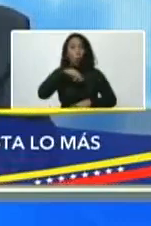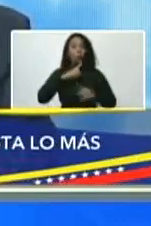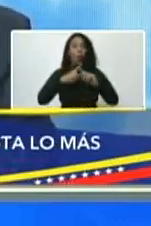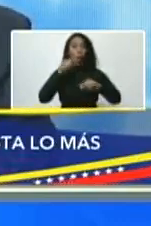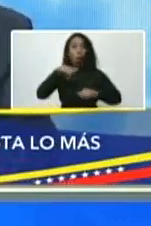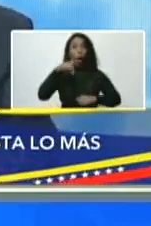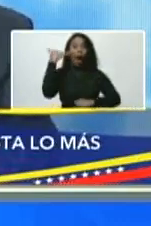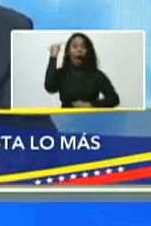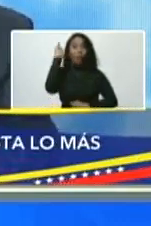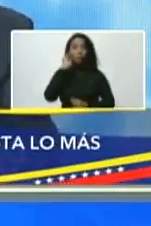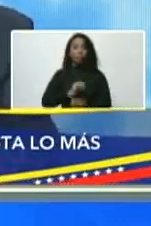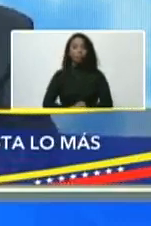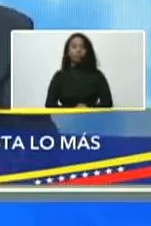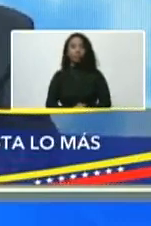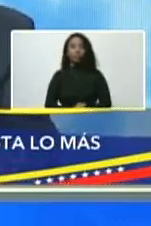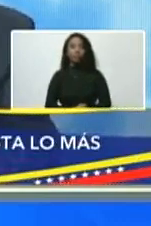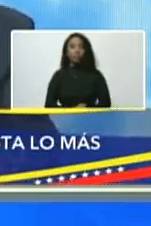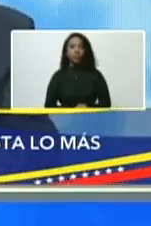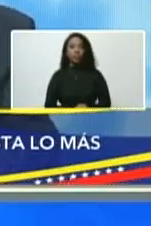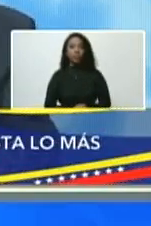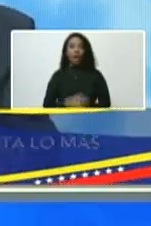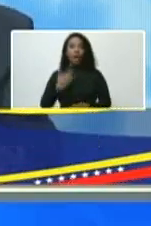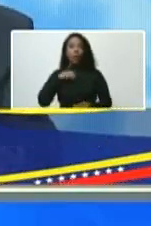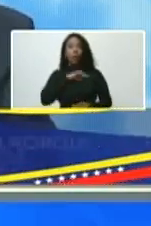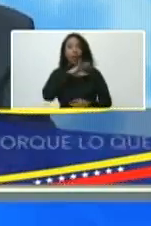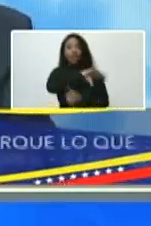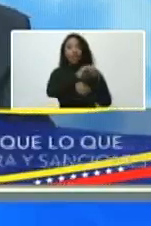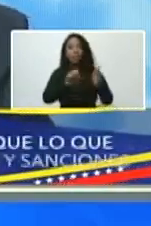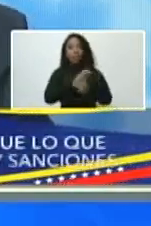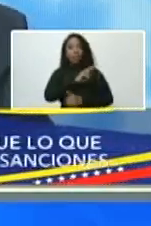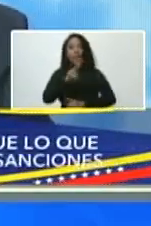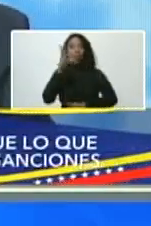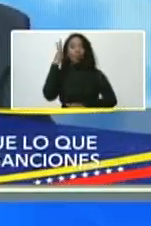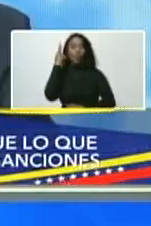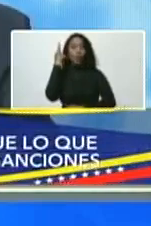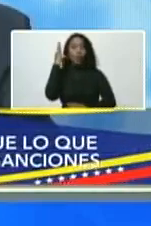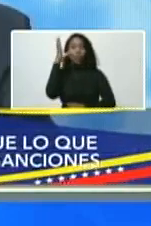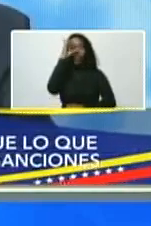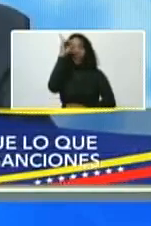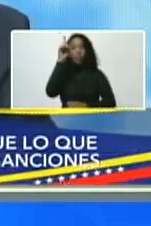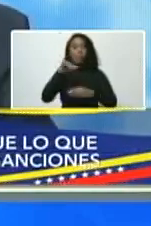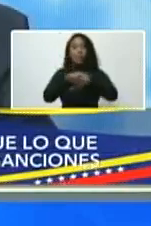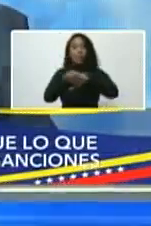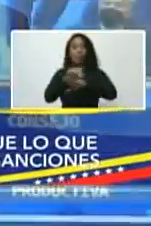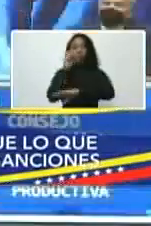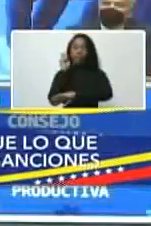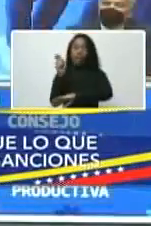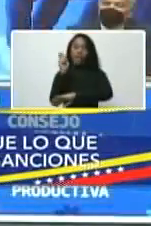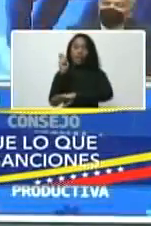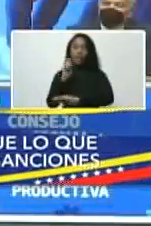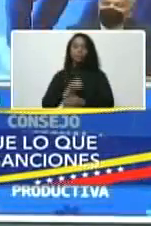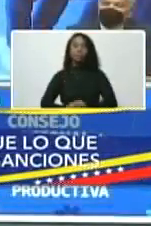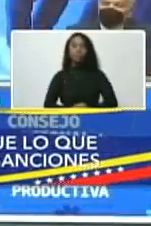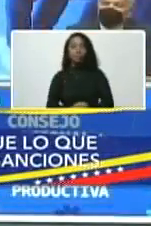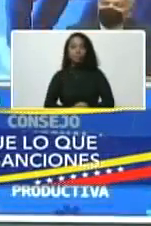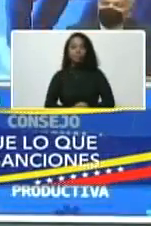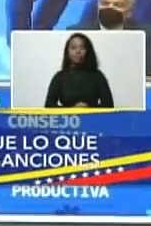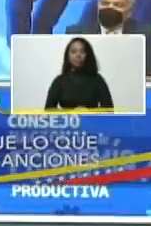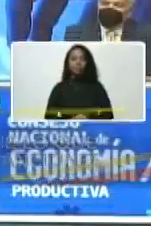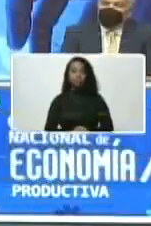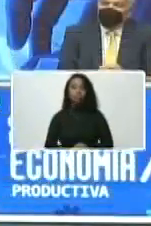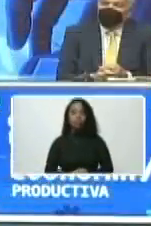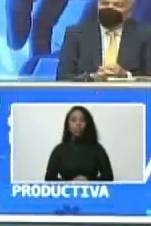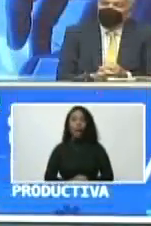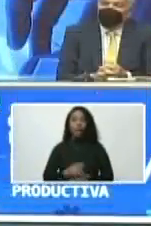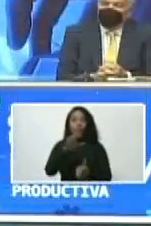tenemos. Aquí está nuestra vicepresidenta ejecutiva, ministra de Finanzas, Delcy Rodríguez, está